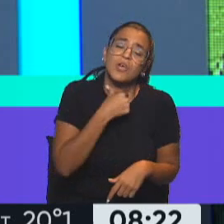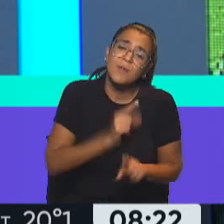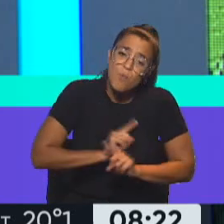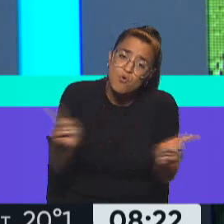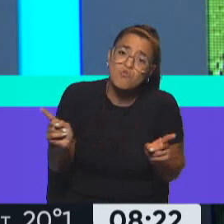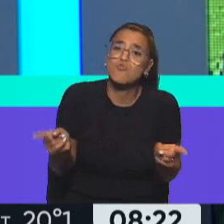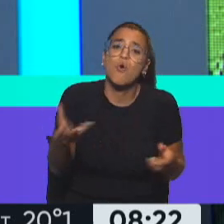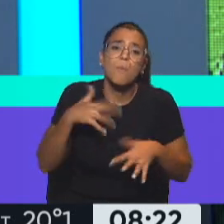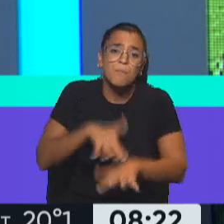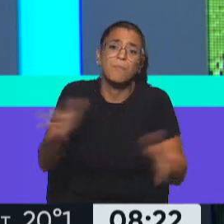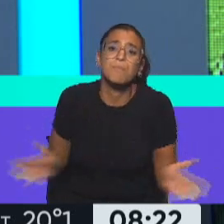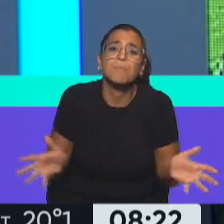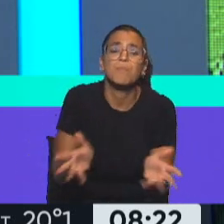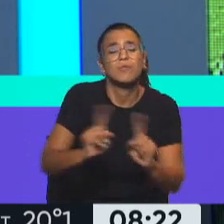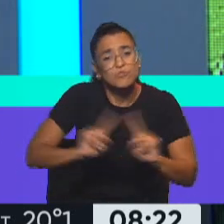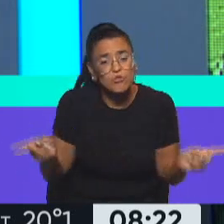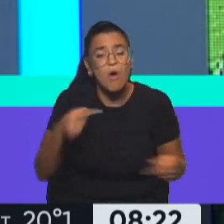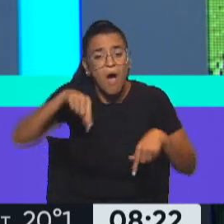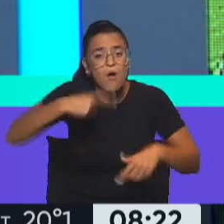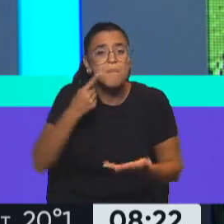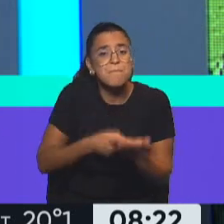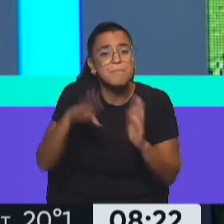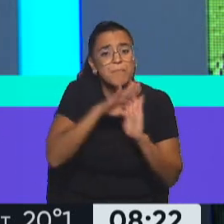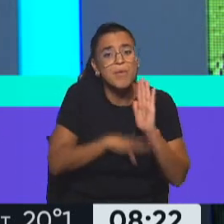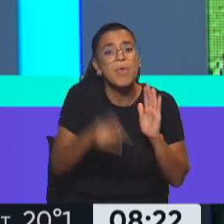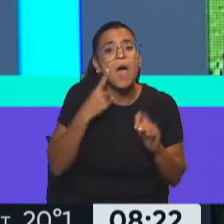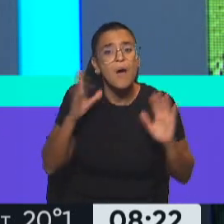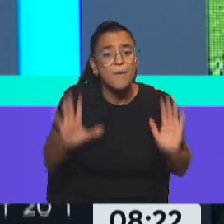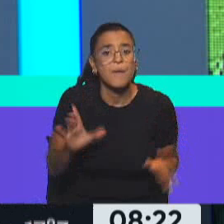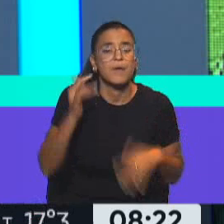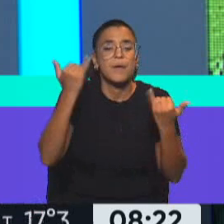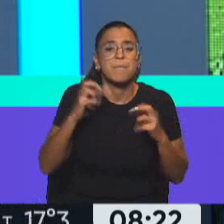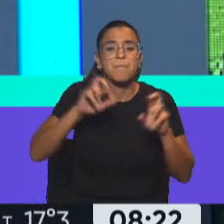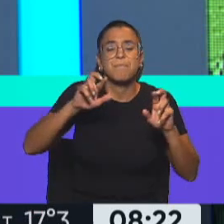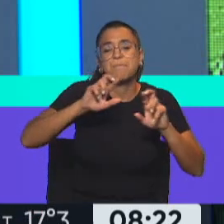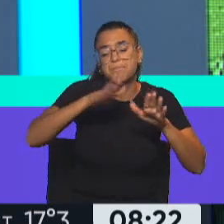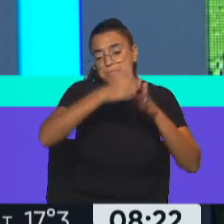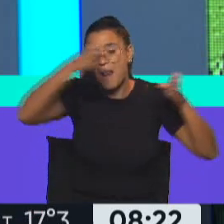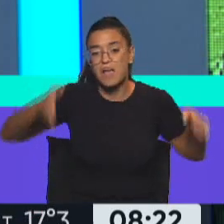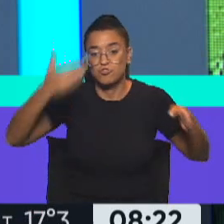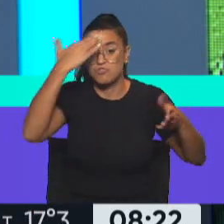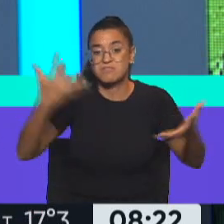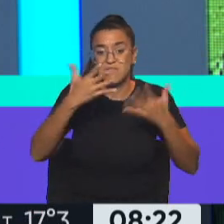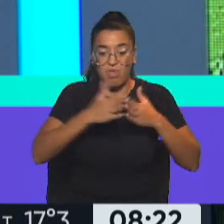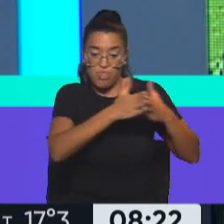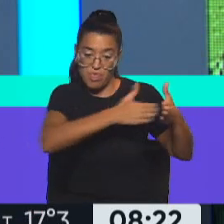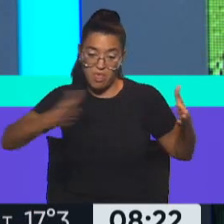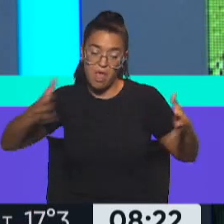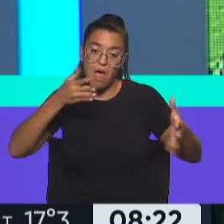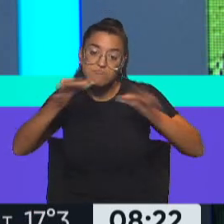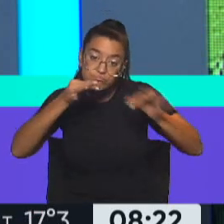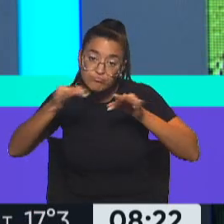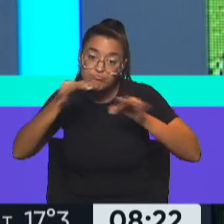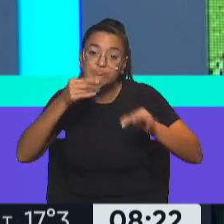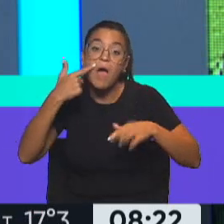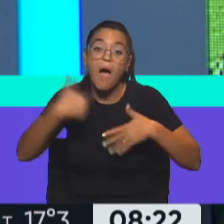porque no queremos echar más leña al fuego. Ahora están estas medidas que se tienen que implementar. Pusieron un plazo de 15 días que íbamos a estar hablando y que se iba a poner